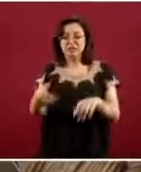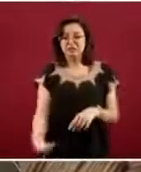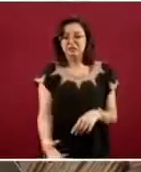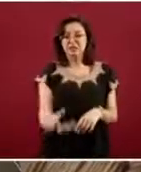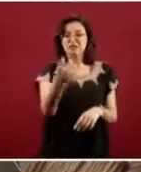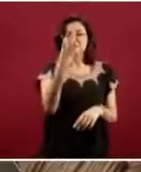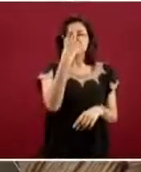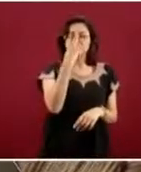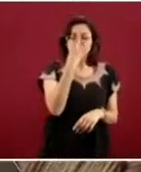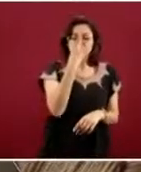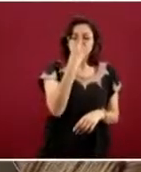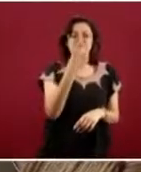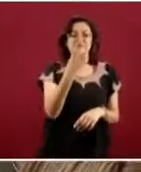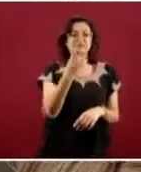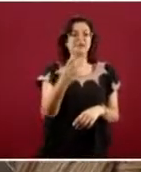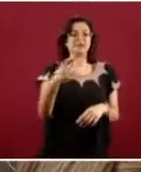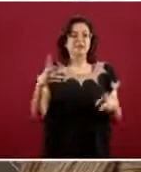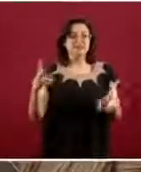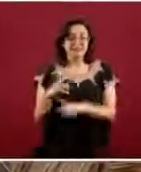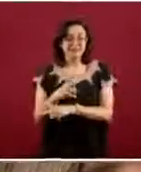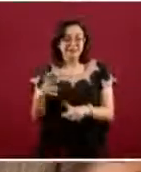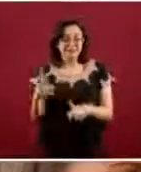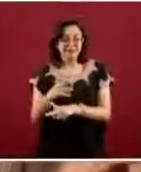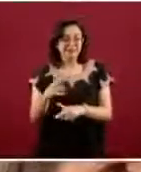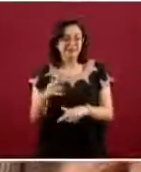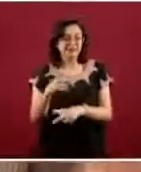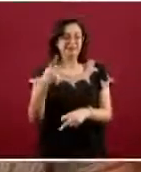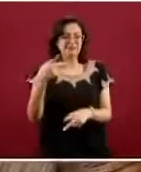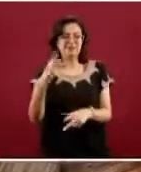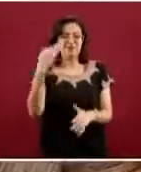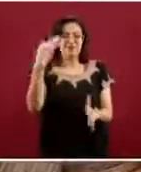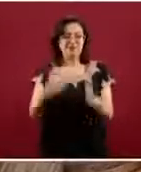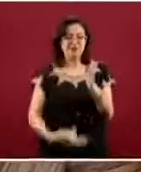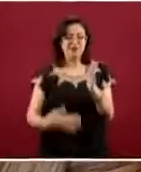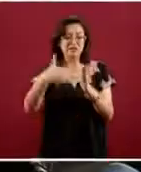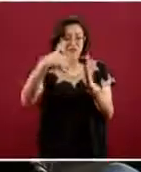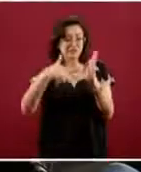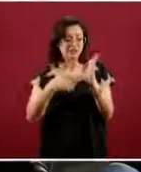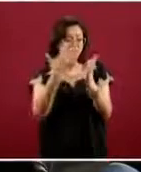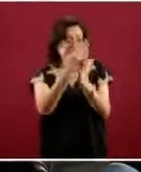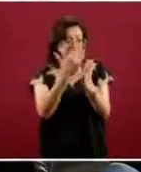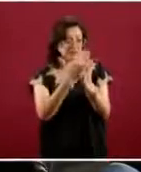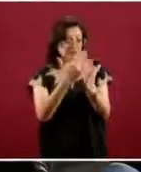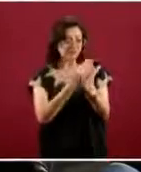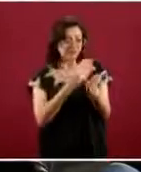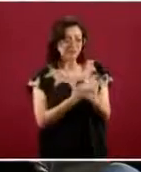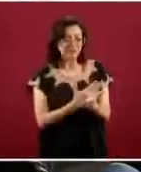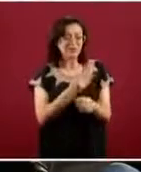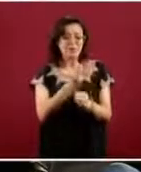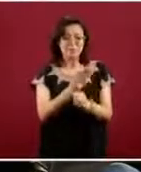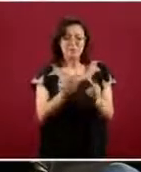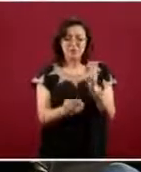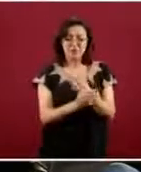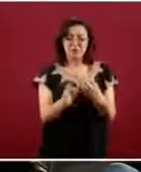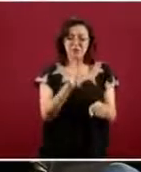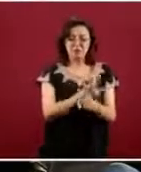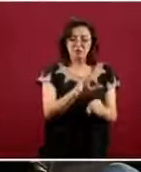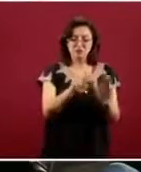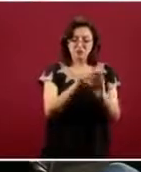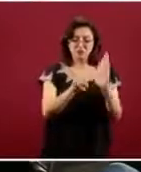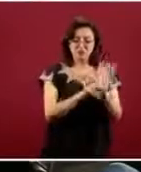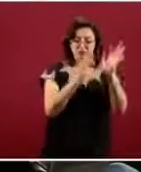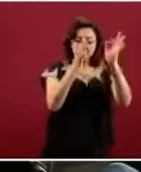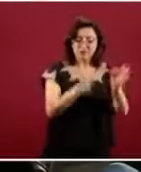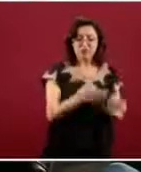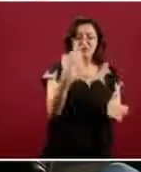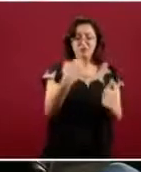mecánicos, por ejemplo. Sin embargo, se carece de los manuales necesarios, de insumos suficientes para realizarlos conforme a la norma.